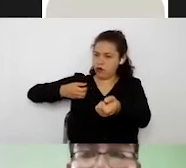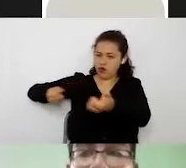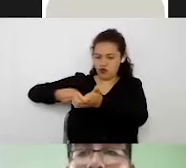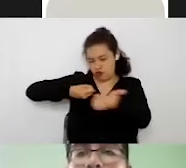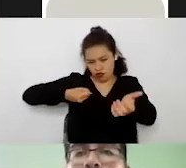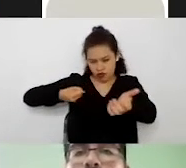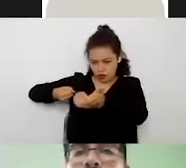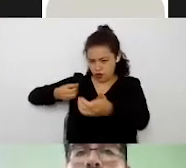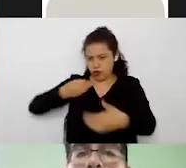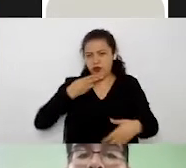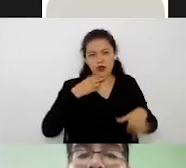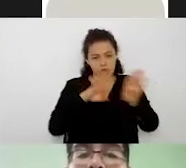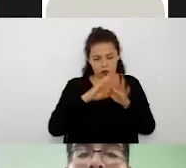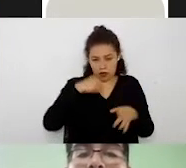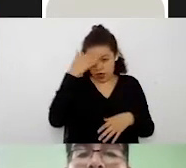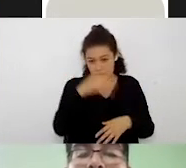extintor, cómo,